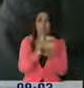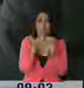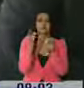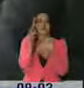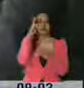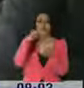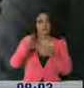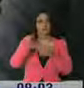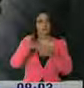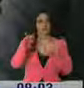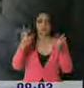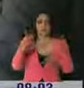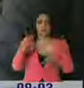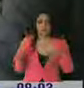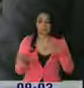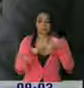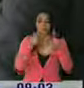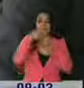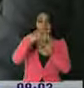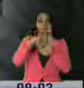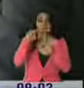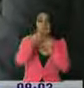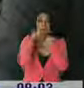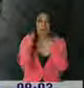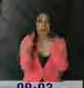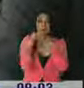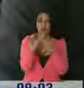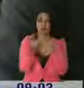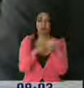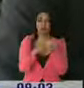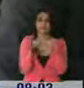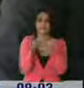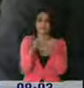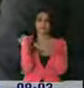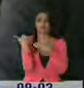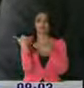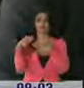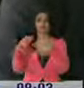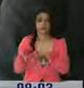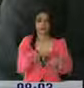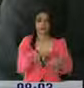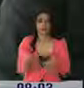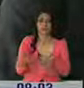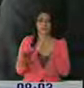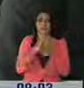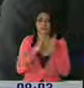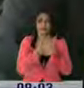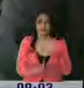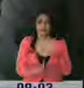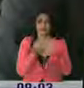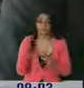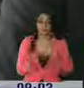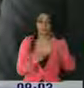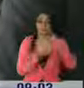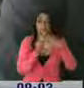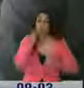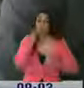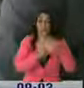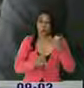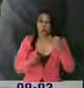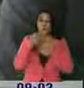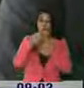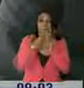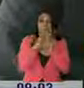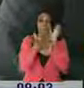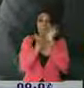nacional. En el mes de marzo se trasladó las oficinas que estaban a cargo de las coordinaciones zonales de Cancillería y finalmente en el mes de